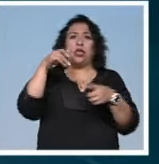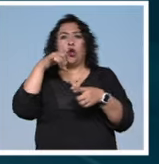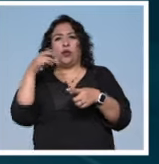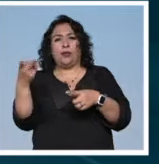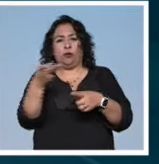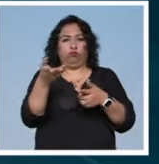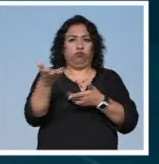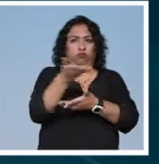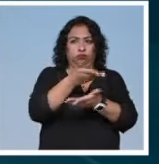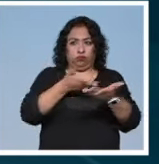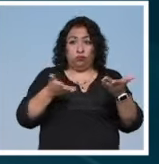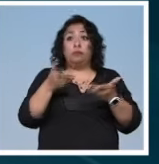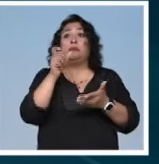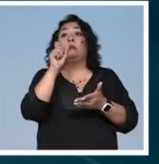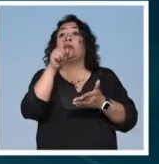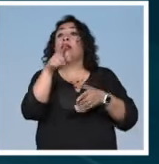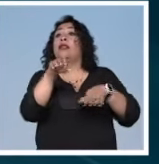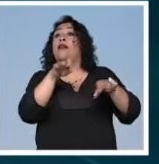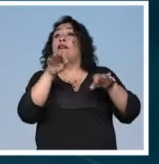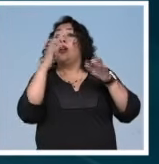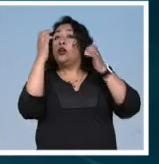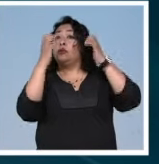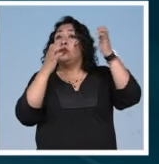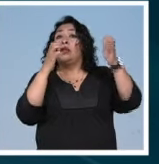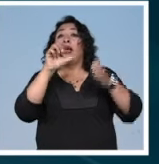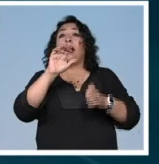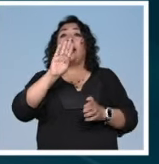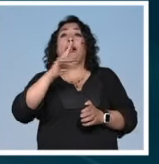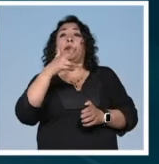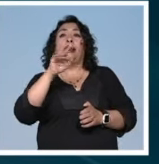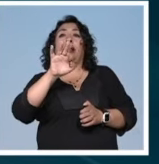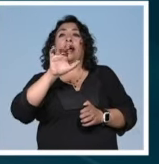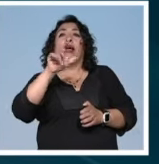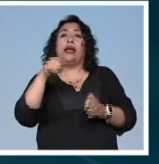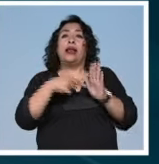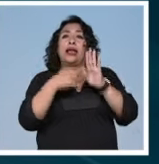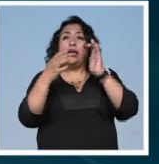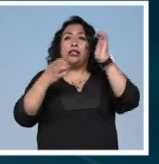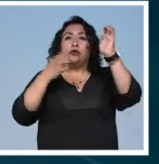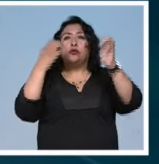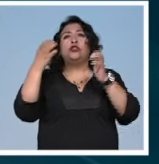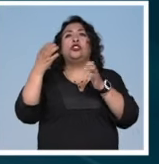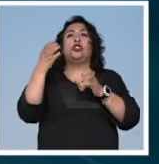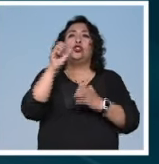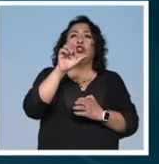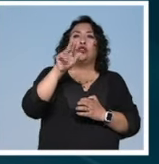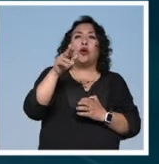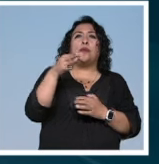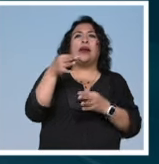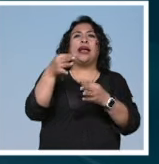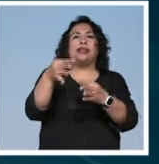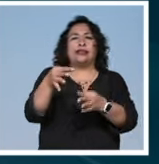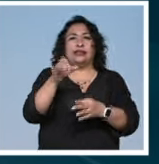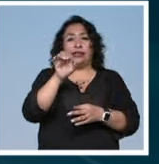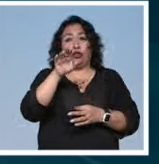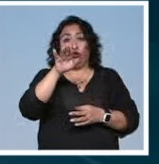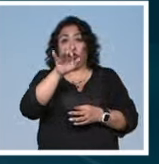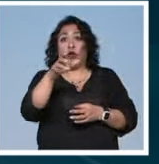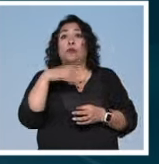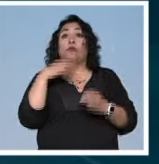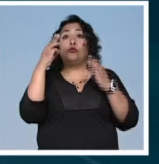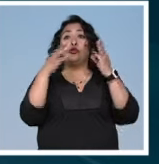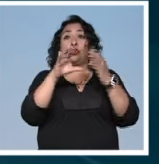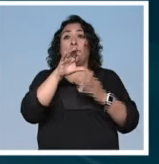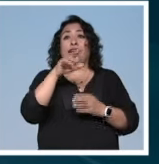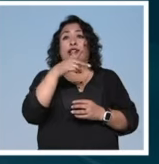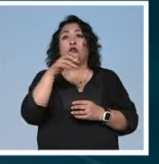Italia. Y expondrá el trabajo del artista Abraham Ángel con la muestra La Sombra y la Seducción. El Museo Carrillo Gil